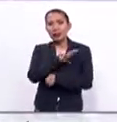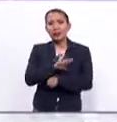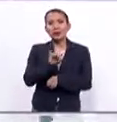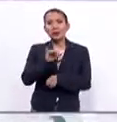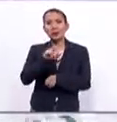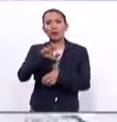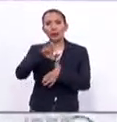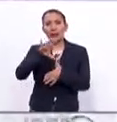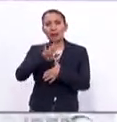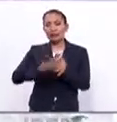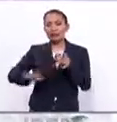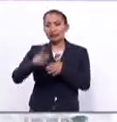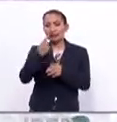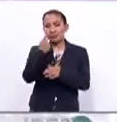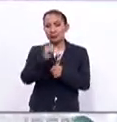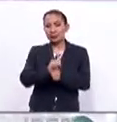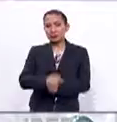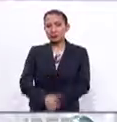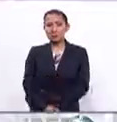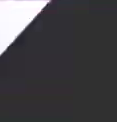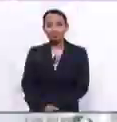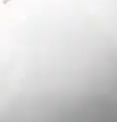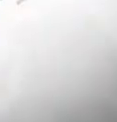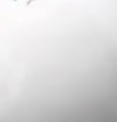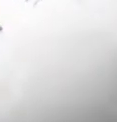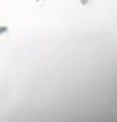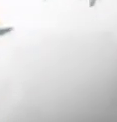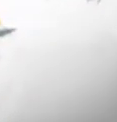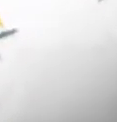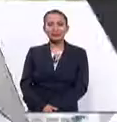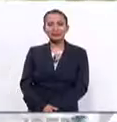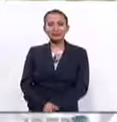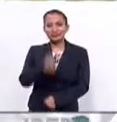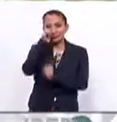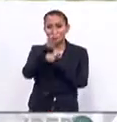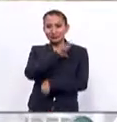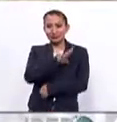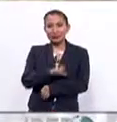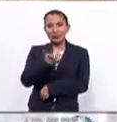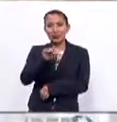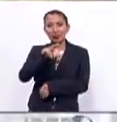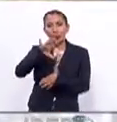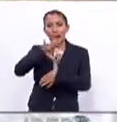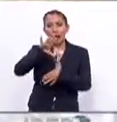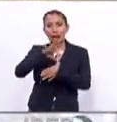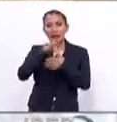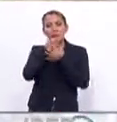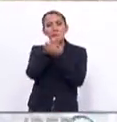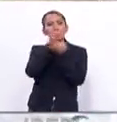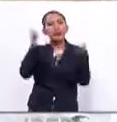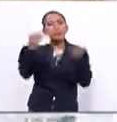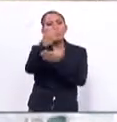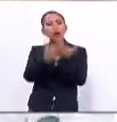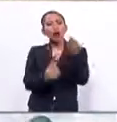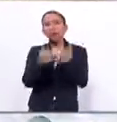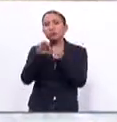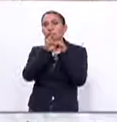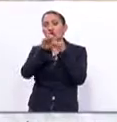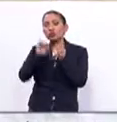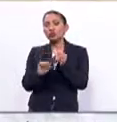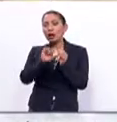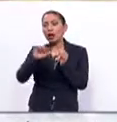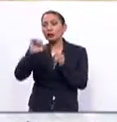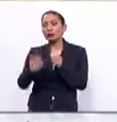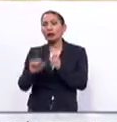General Iberoamericana a lo largo de esta semana. La Secretaría General Iberoamericana lanzó el informe de la Cooperación Sur-Sur